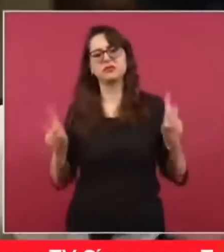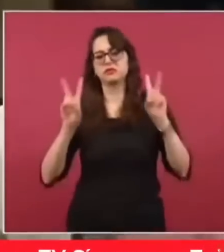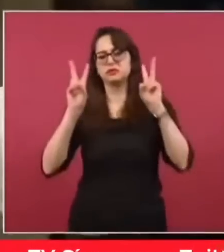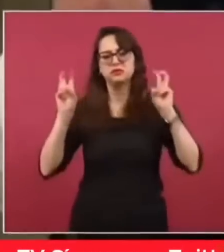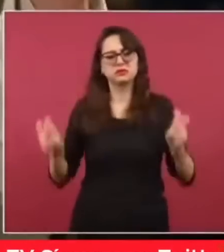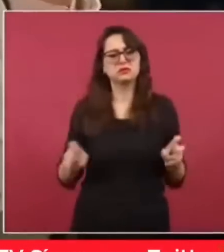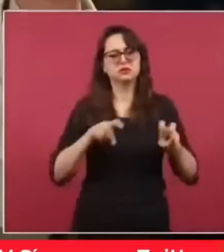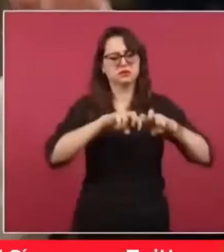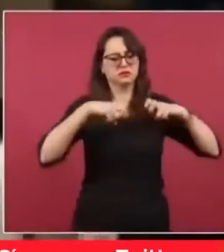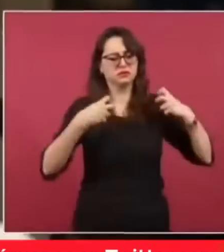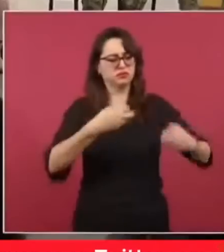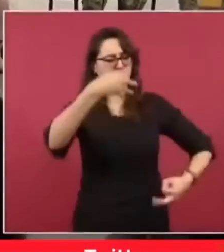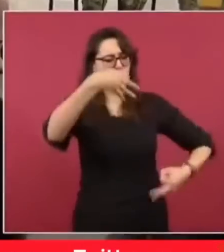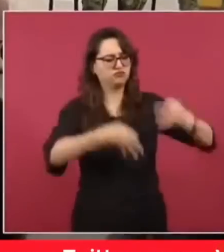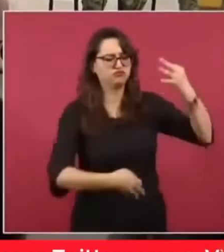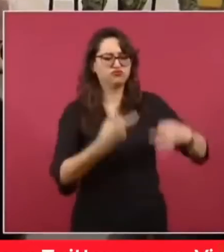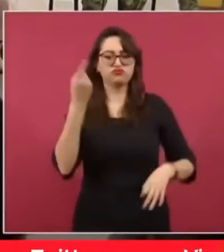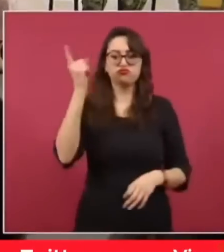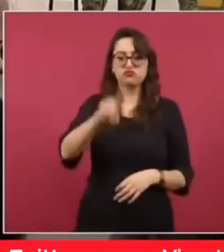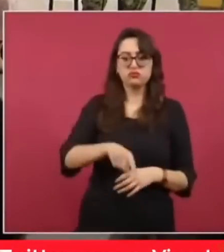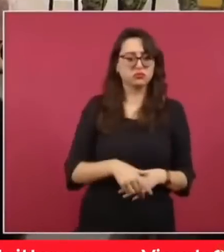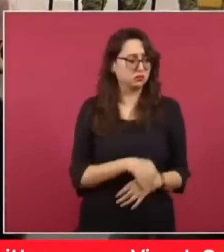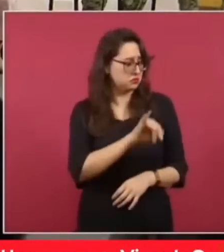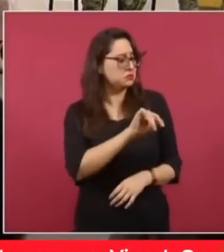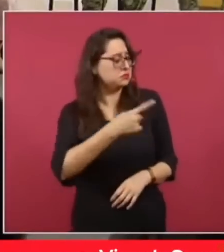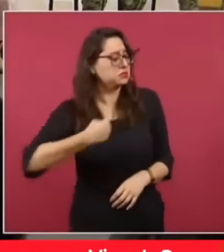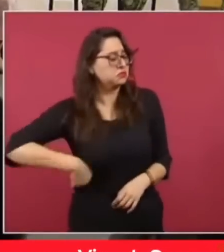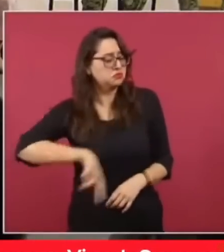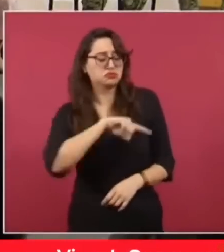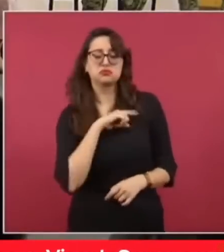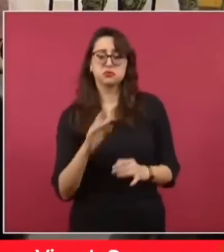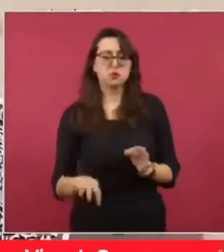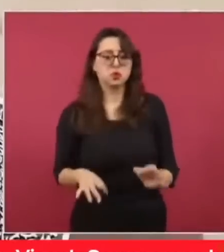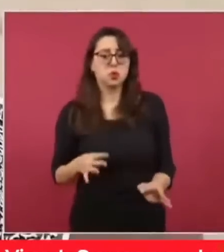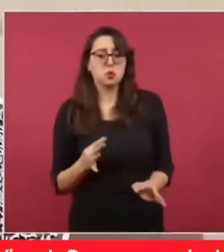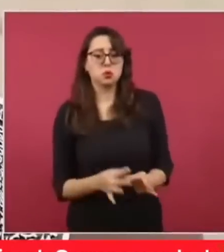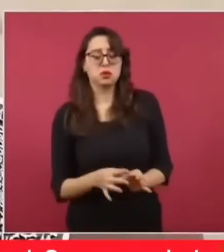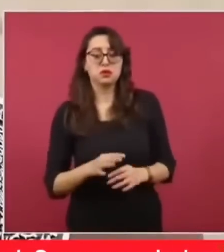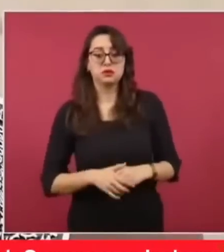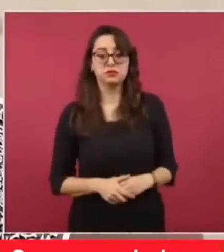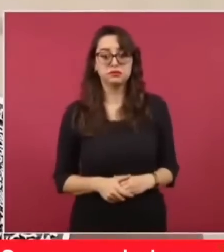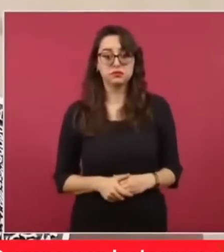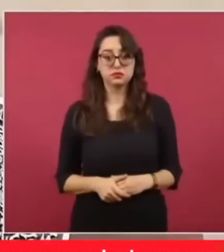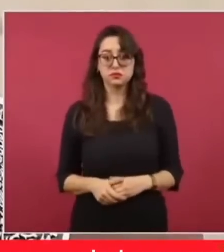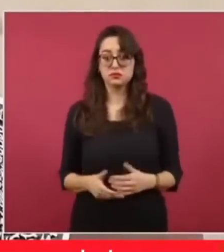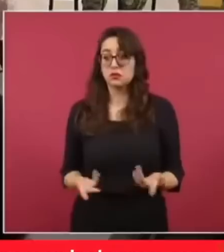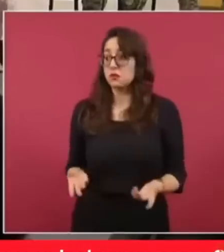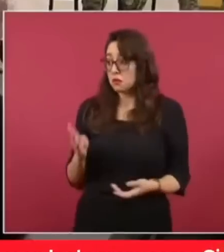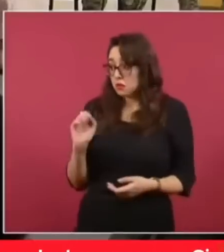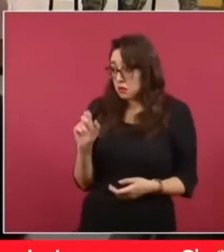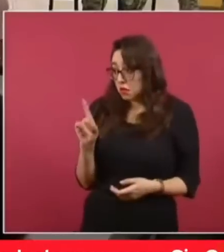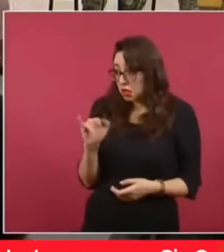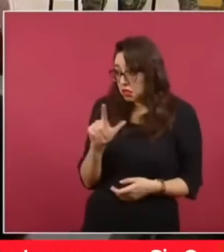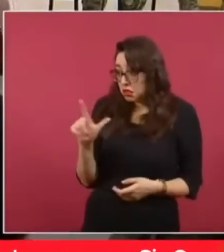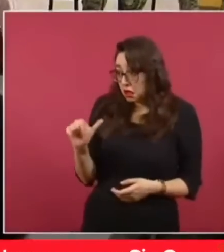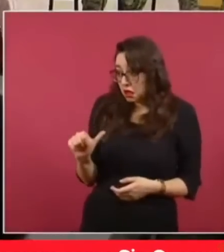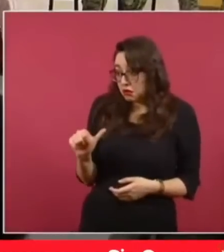por jueces. Y se cumple, y ya se cumplió en este caso. Dice, ¿de Radilla? Sí.